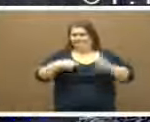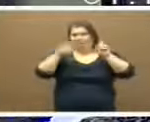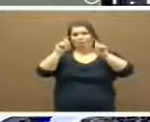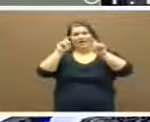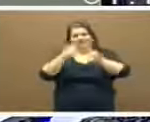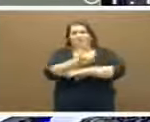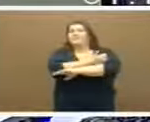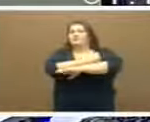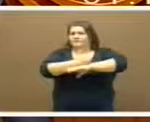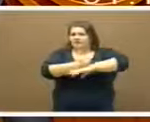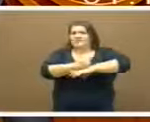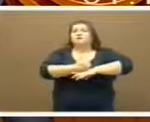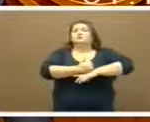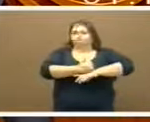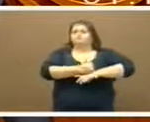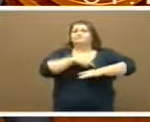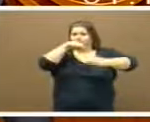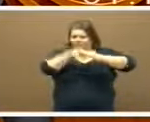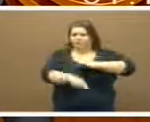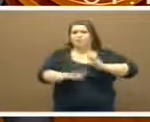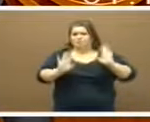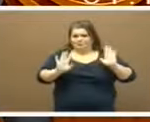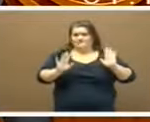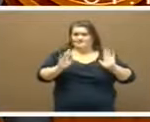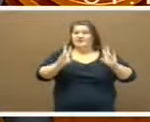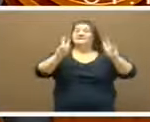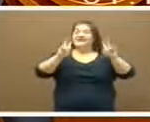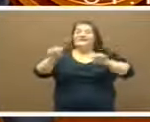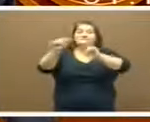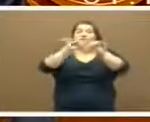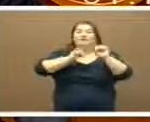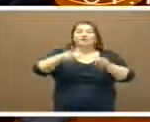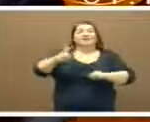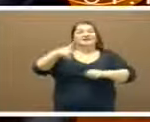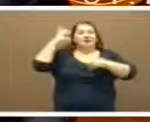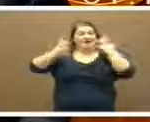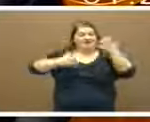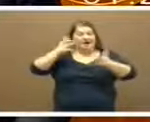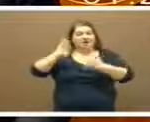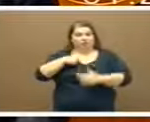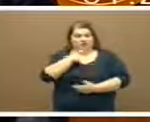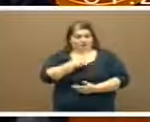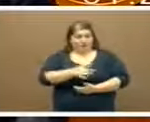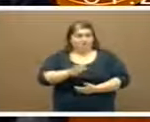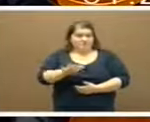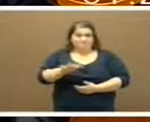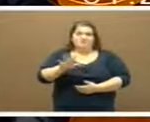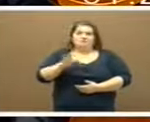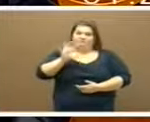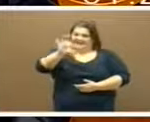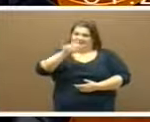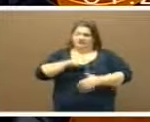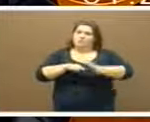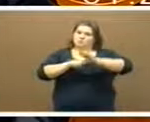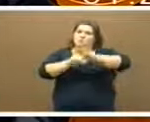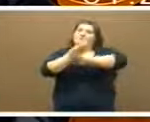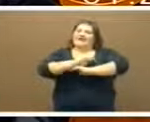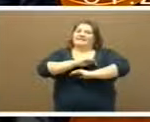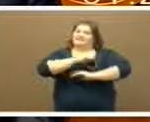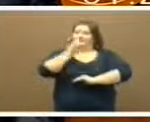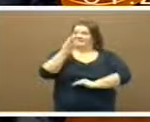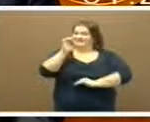educación cívica muy amplio. Lo cierto es que en materia de protección de los derechos de los animales, debo decirlo, este país ha avanzado mucho. Hasta hace